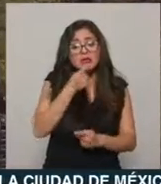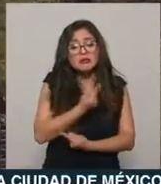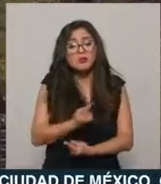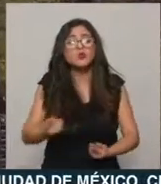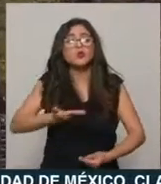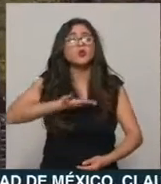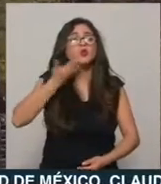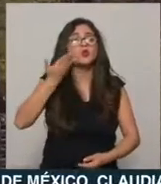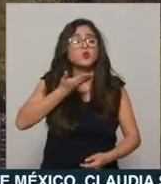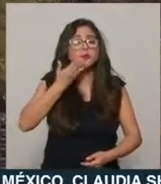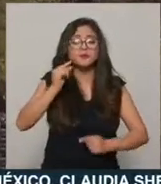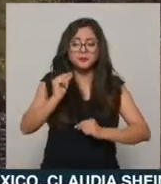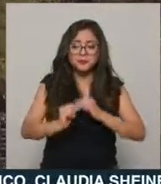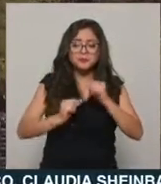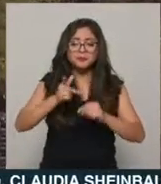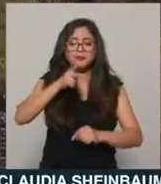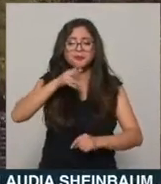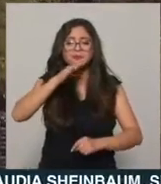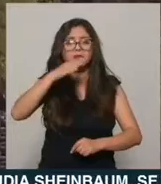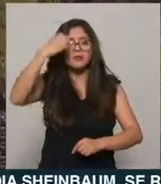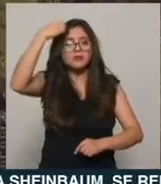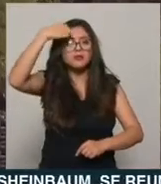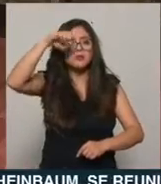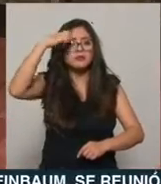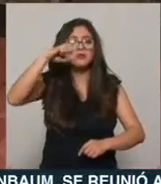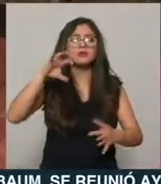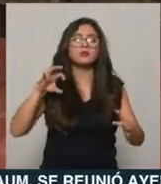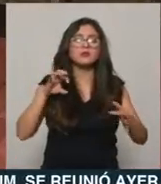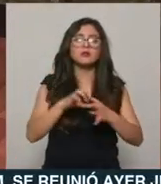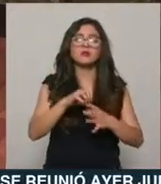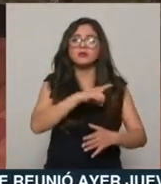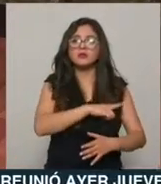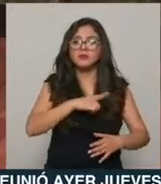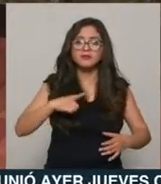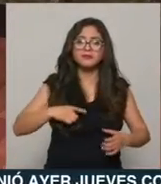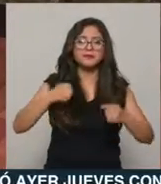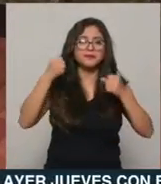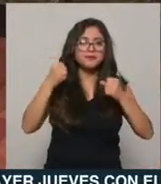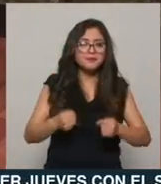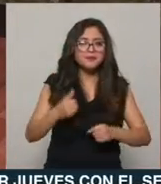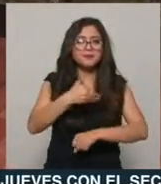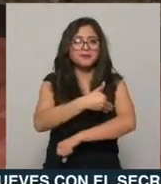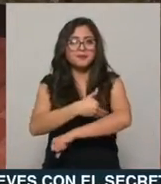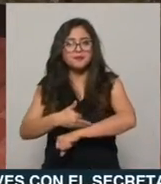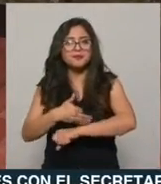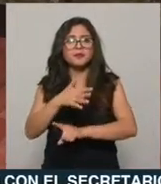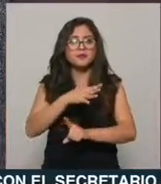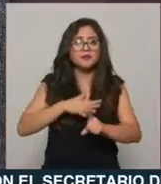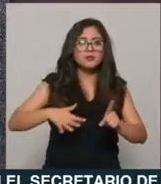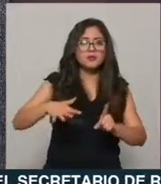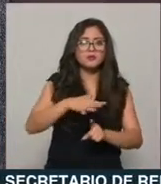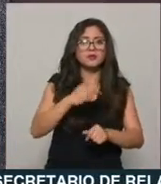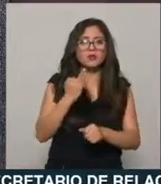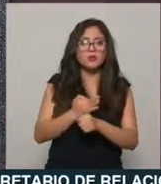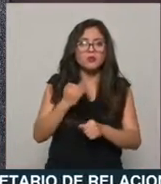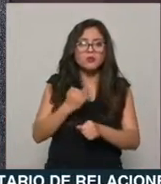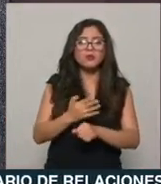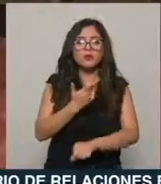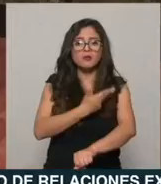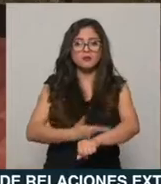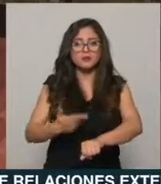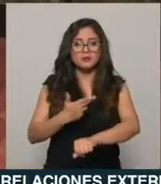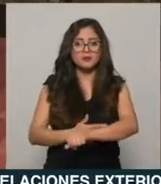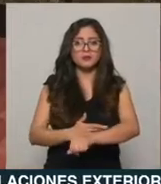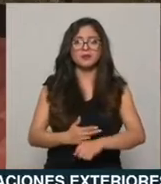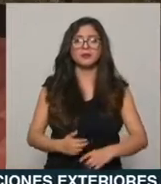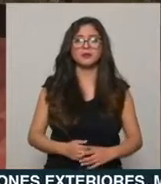alfabetizarnos, aprender a usarlo y entender que también tenemos que tomar medidas de seguridad familiares y personales con esta herramienta ya inevitable.